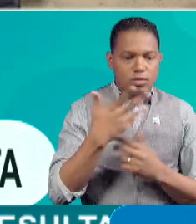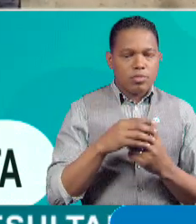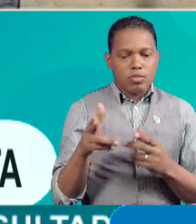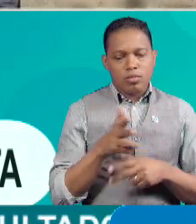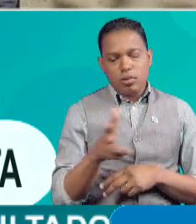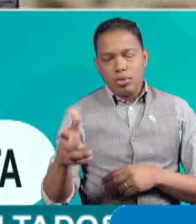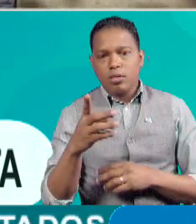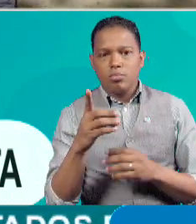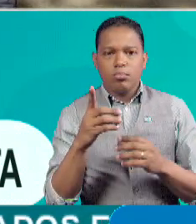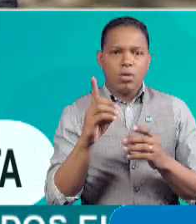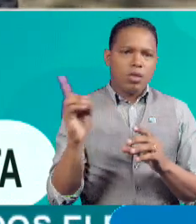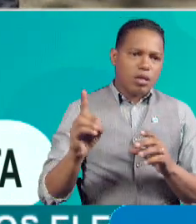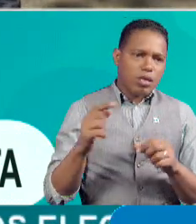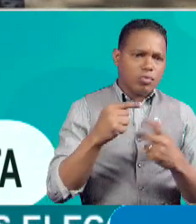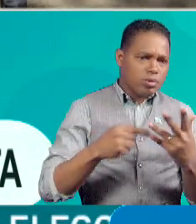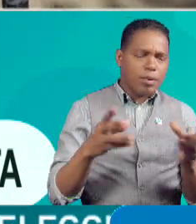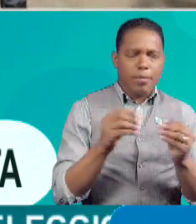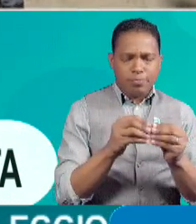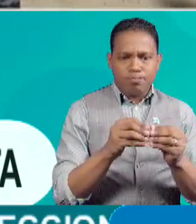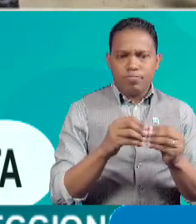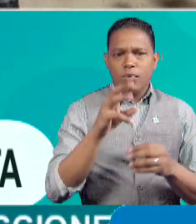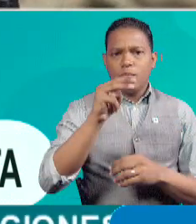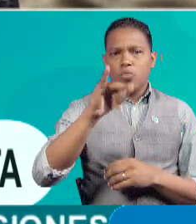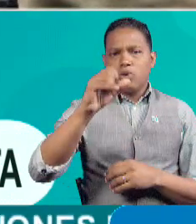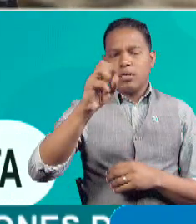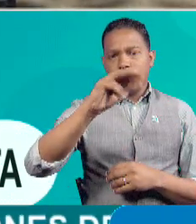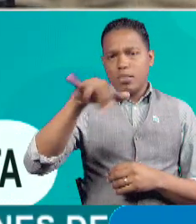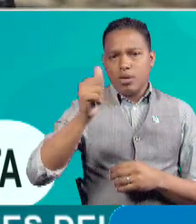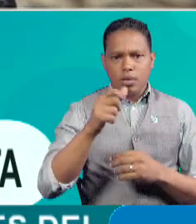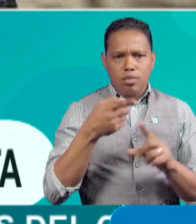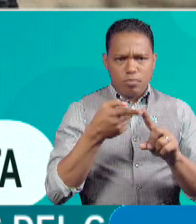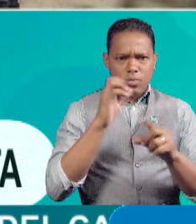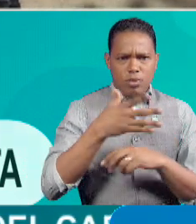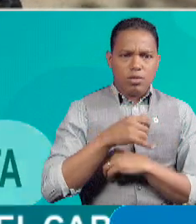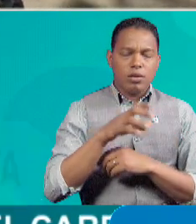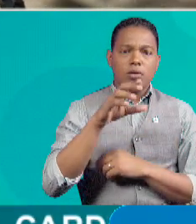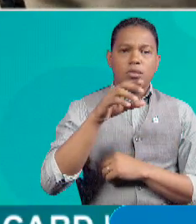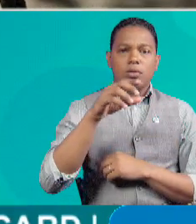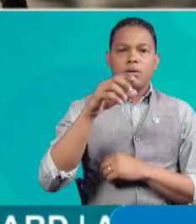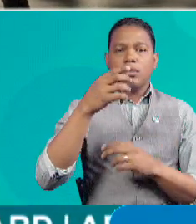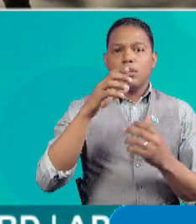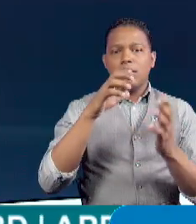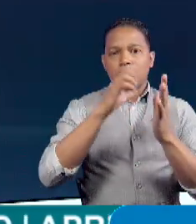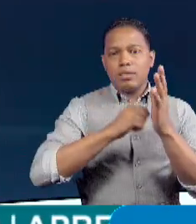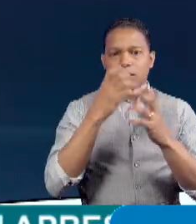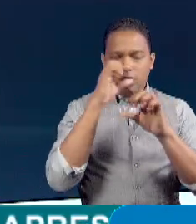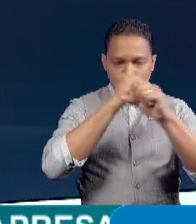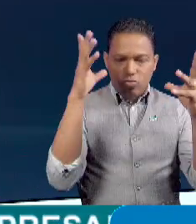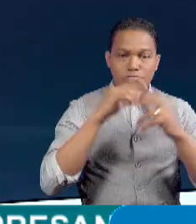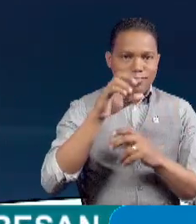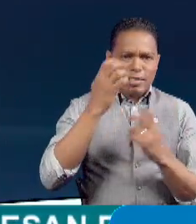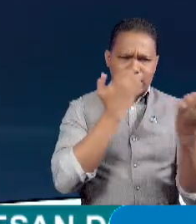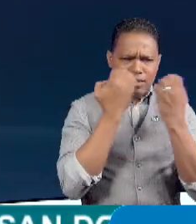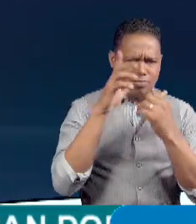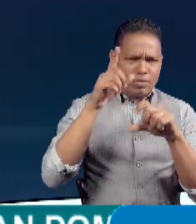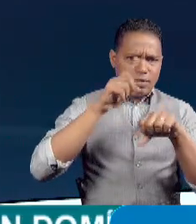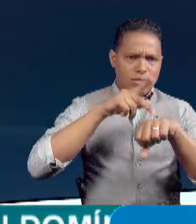otras implicaciones. Gracias, Moisés Mejía, por toda la información desde Quitasueño, Haina, en la provincia de San Cristóbal. A ustedes les invitamos a unirse a